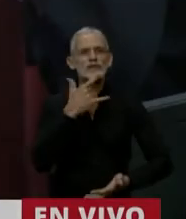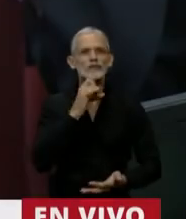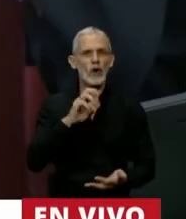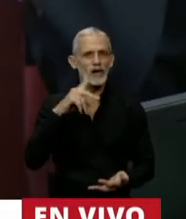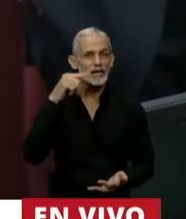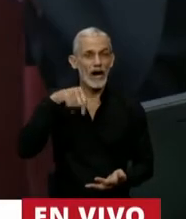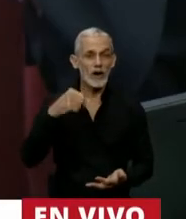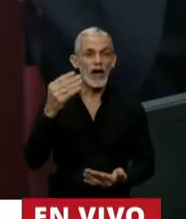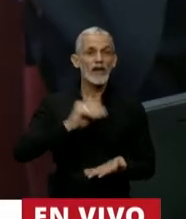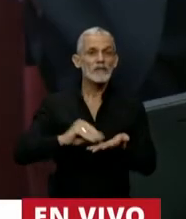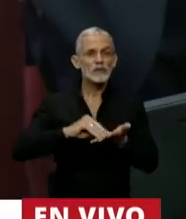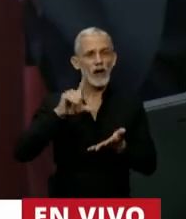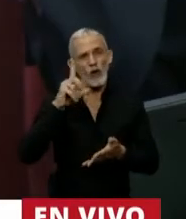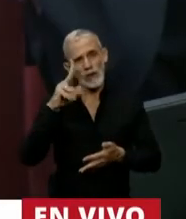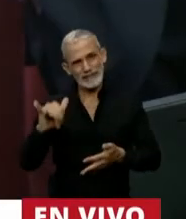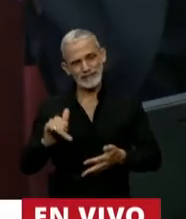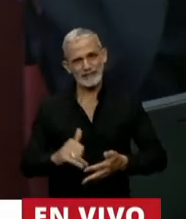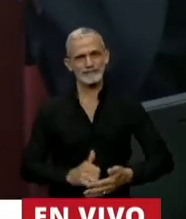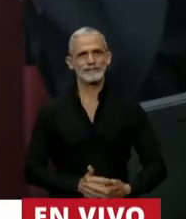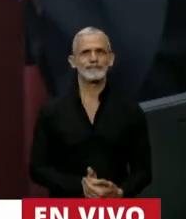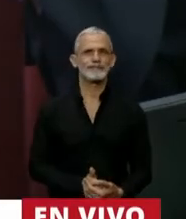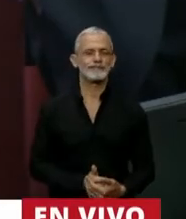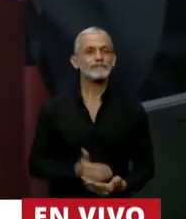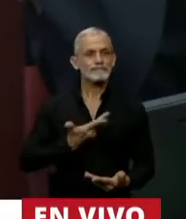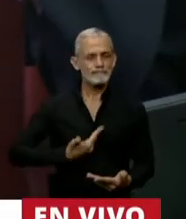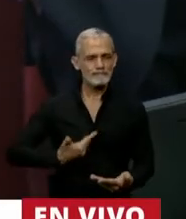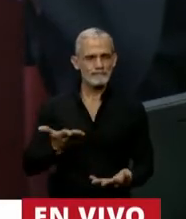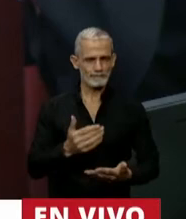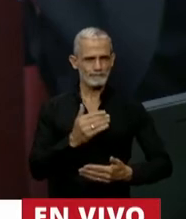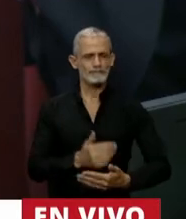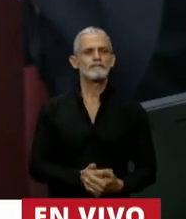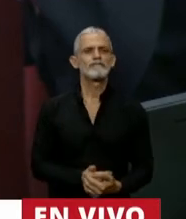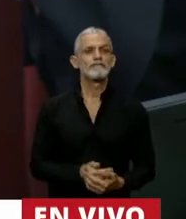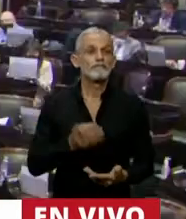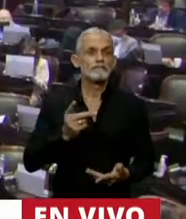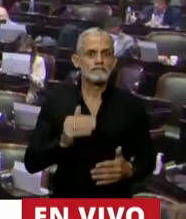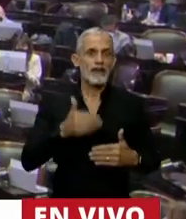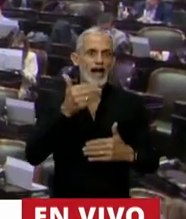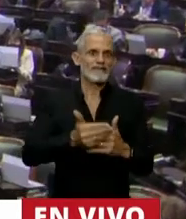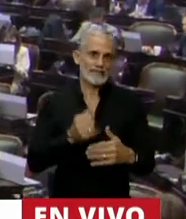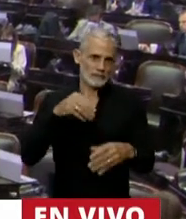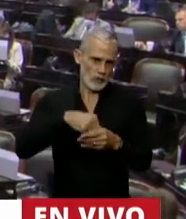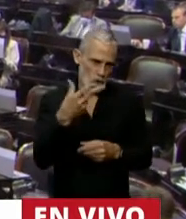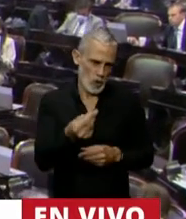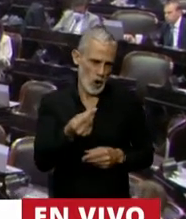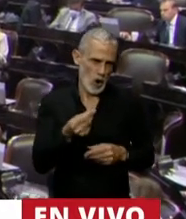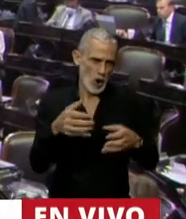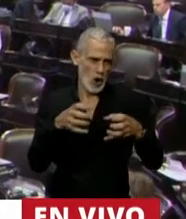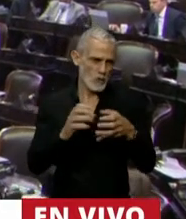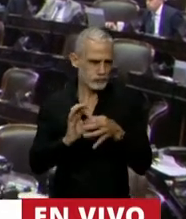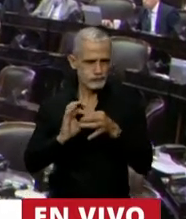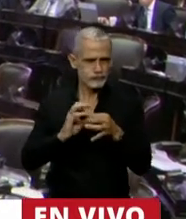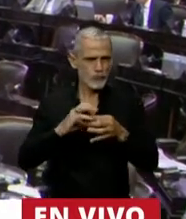Tiene la palabra el diputado Juan Manuel López. Gracias, Presidenta. Es para adelantar el voto negativo del bloque de la coalición